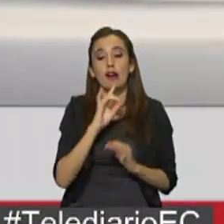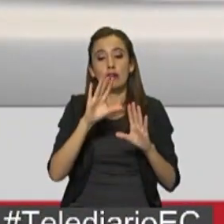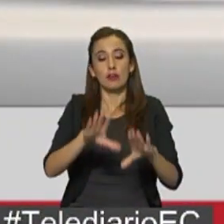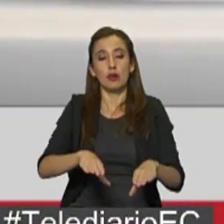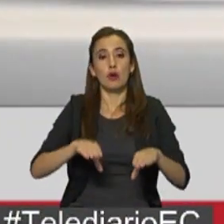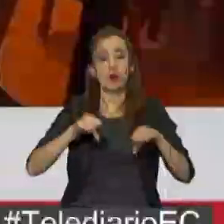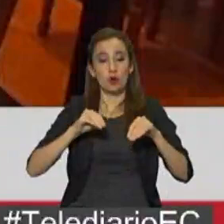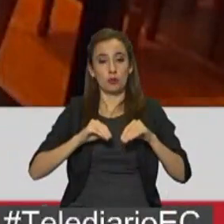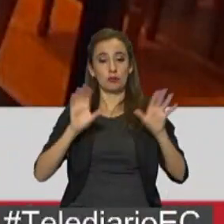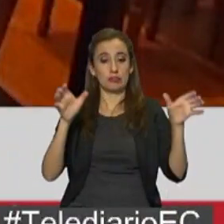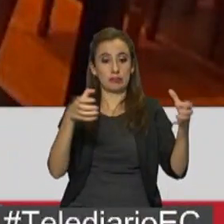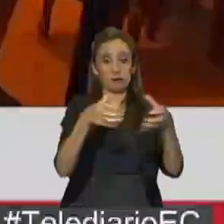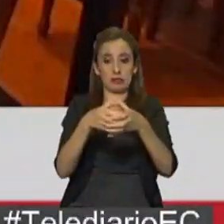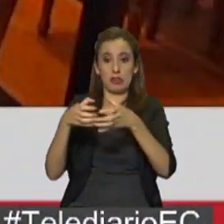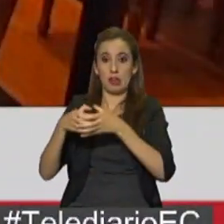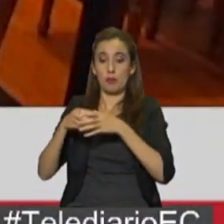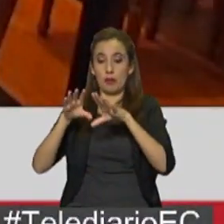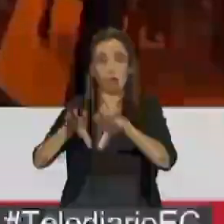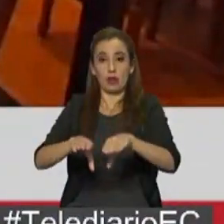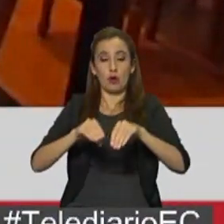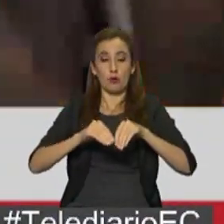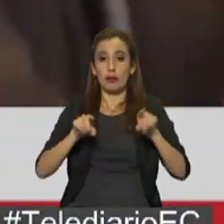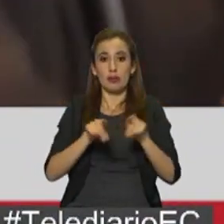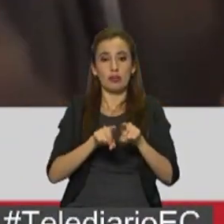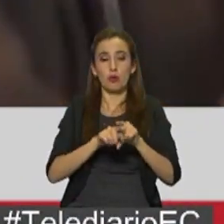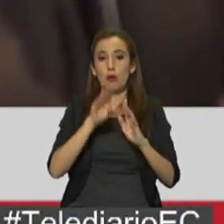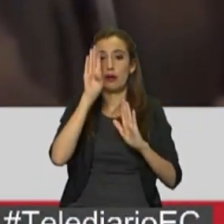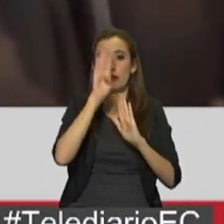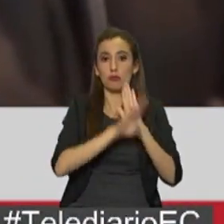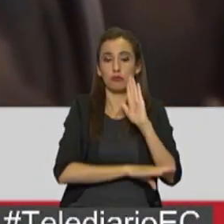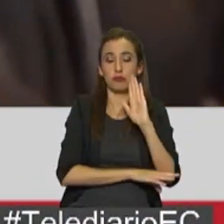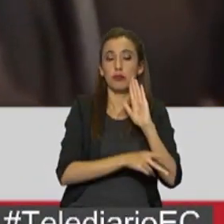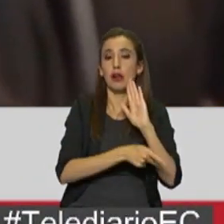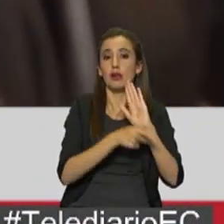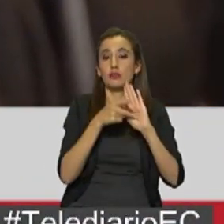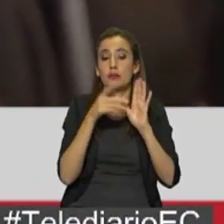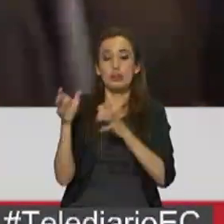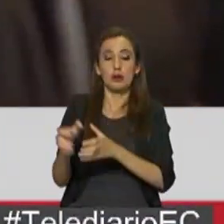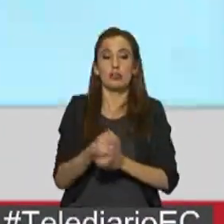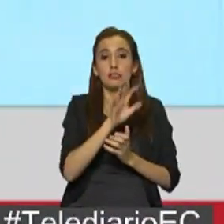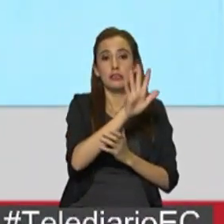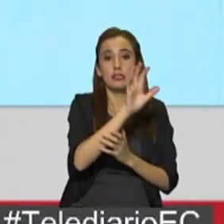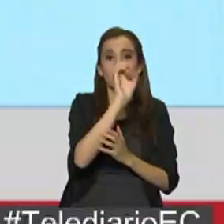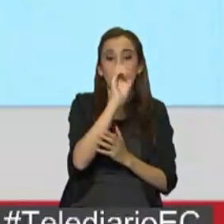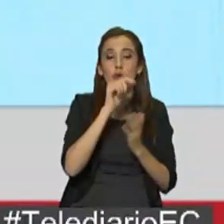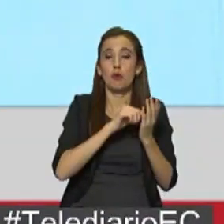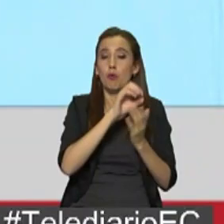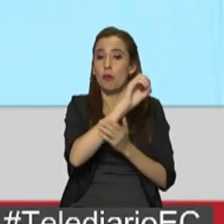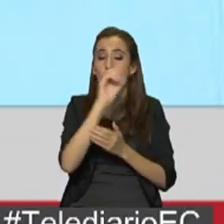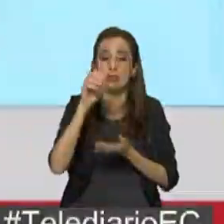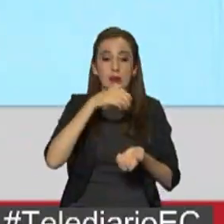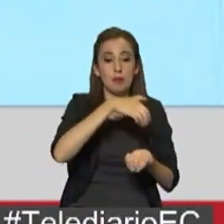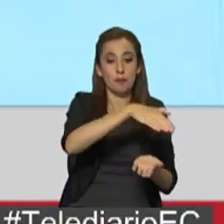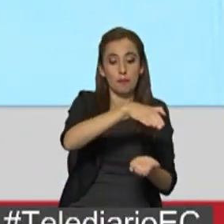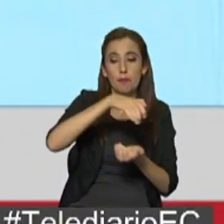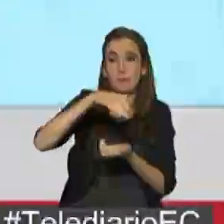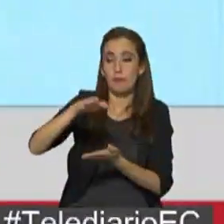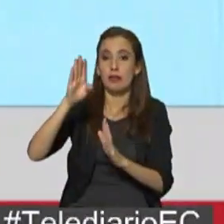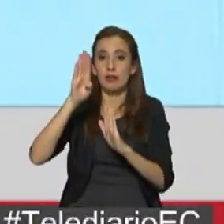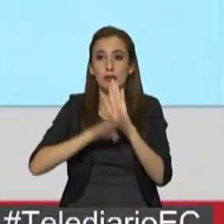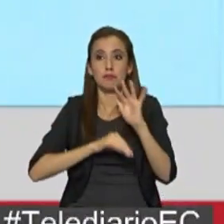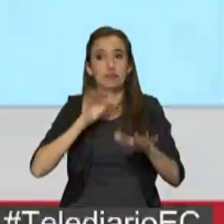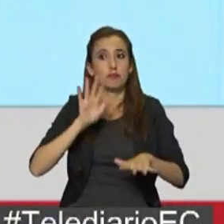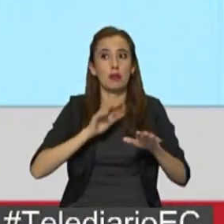las tres cuartas partes de la petición reduciendo su producción a 250 mil barriles por día es así que se estima una reducción en la